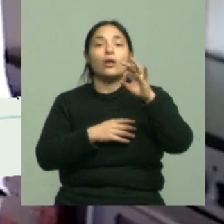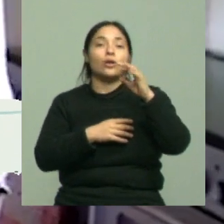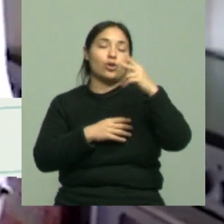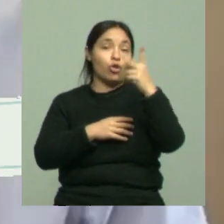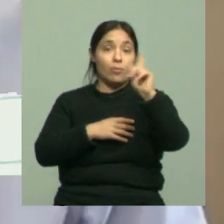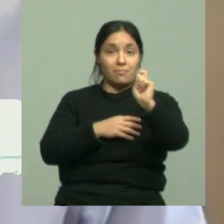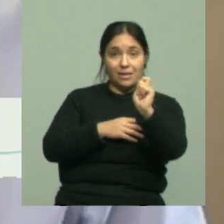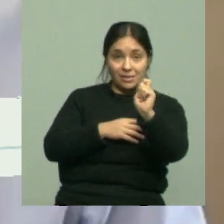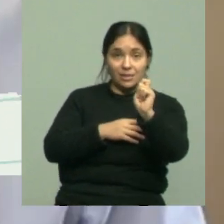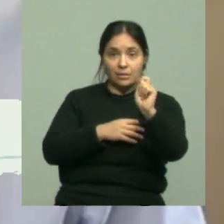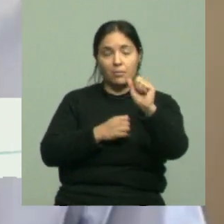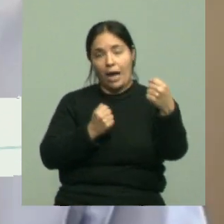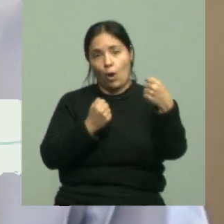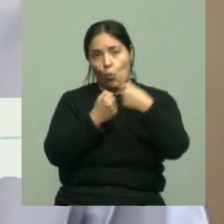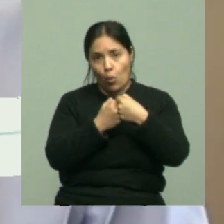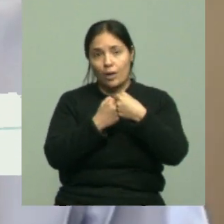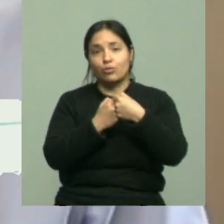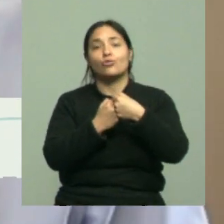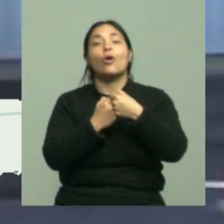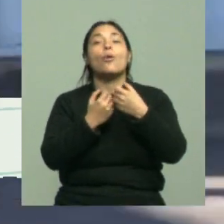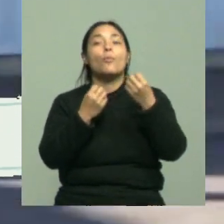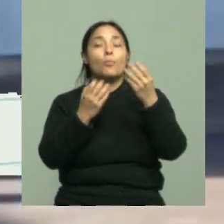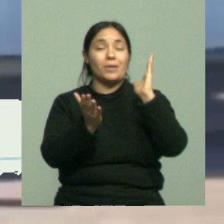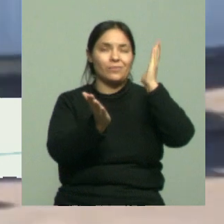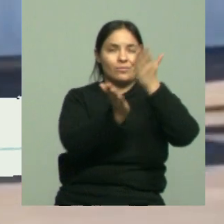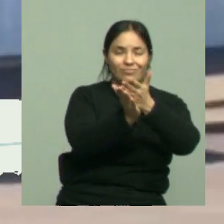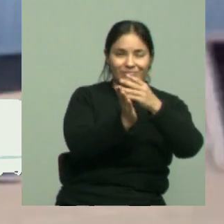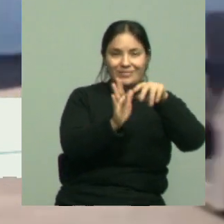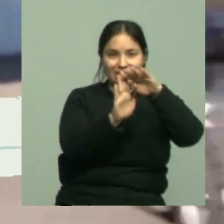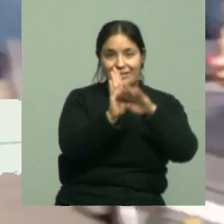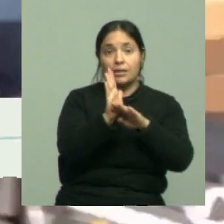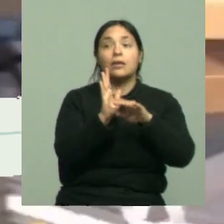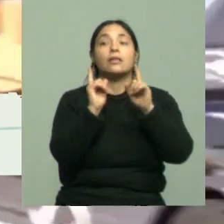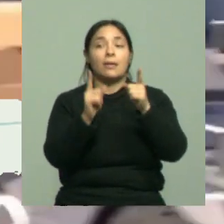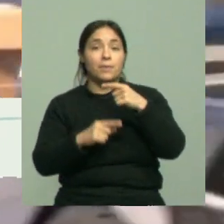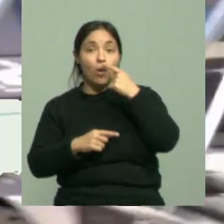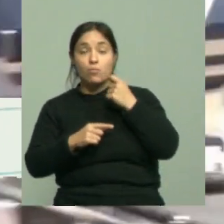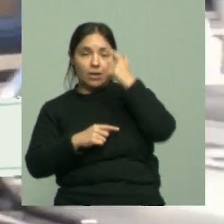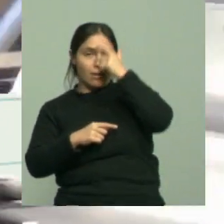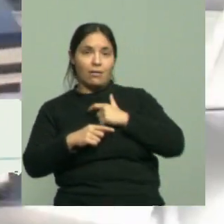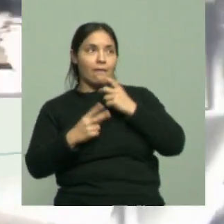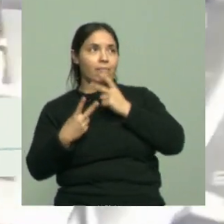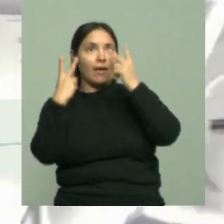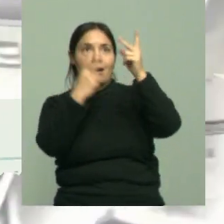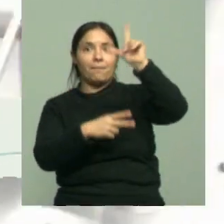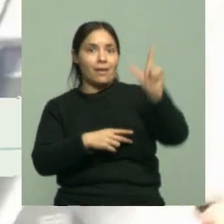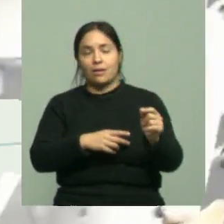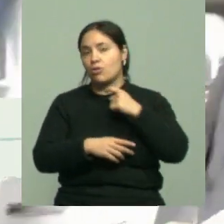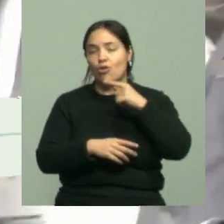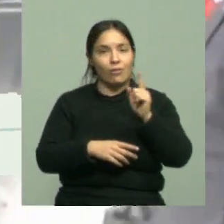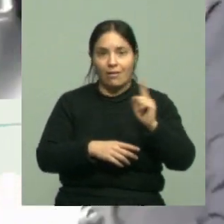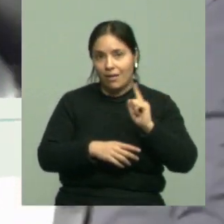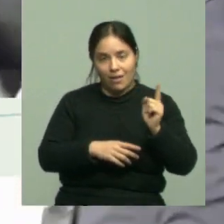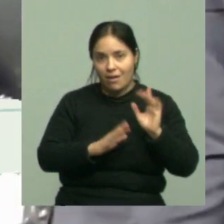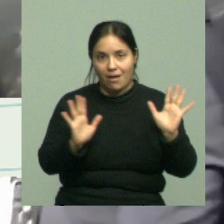que representaba la figura que le aplicaron. Y de hecho, el propio Assange no quiso viajar a ningún estado de los 50